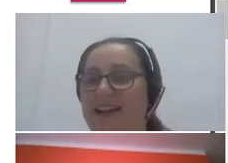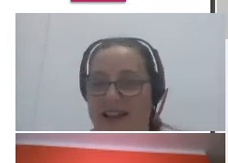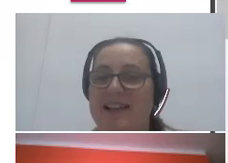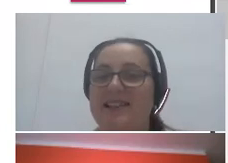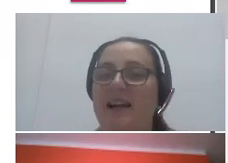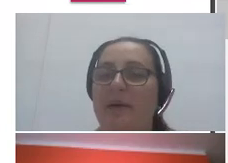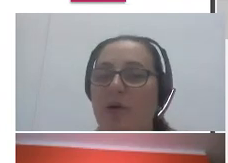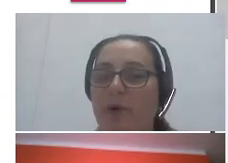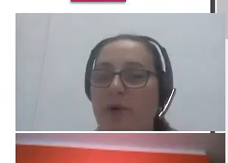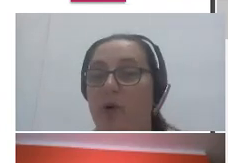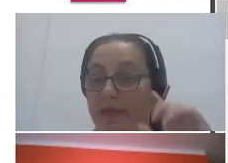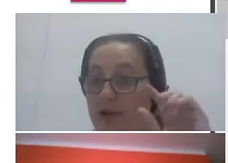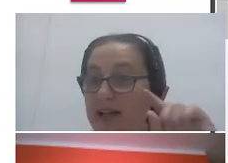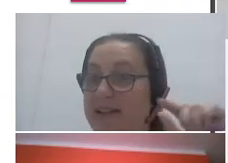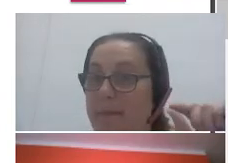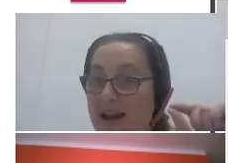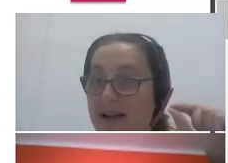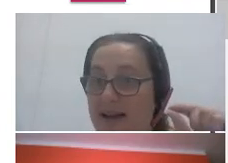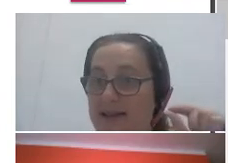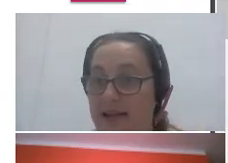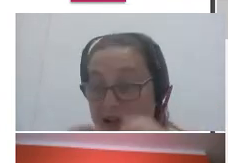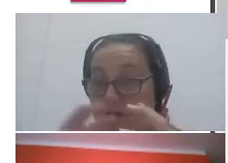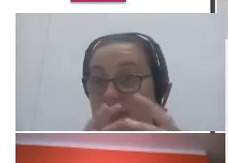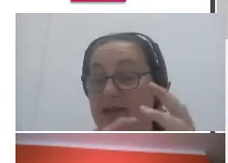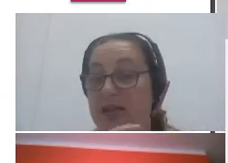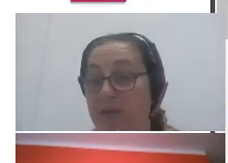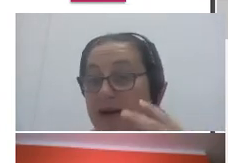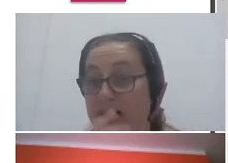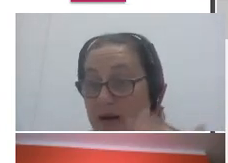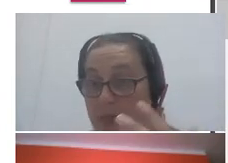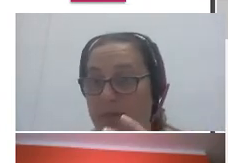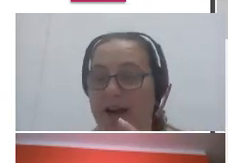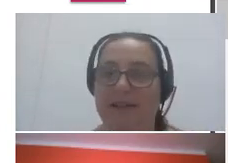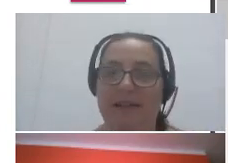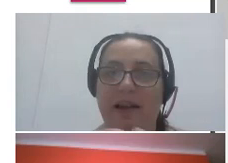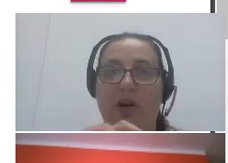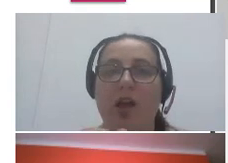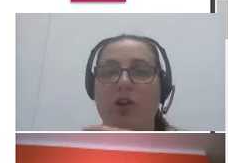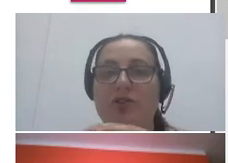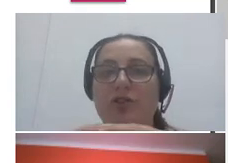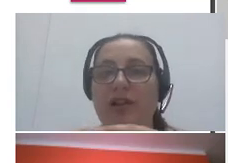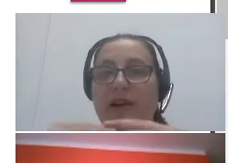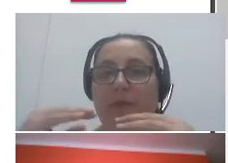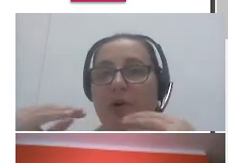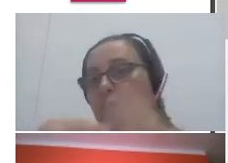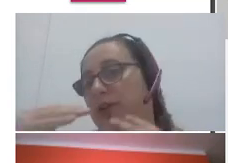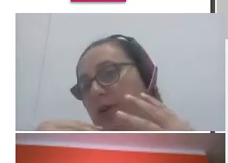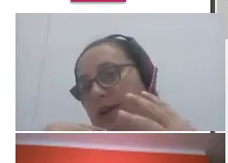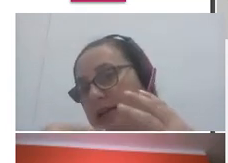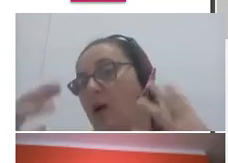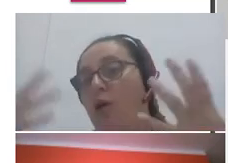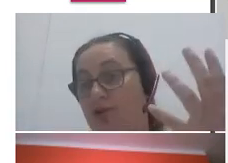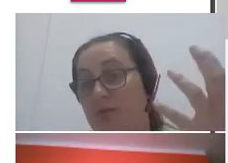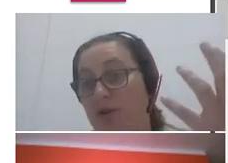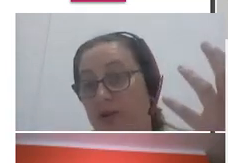otro lugar? Sangra menos porque cuando ya están blancas, y eso sirve para entenderlo, nosotros trabajamos con dos tipos